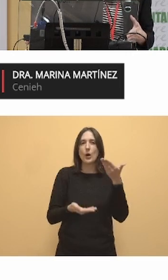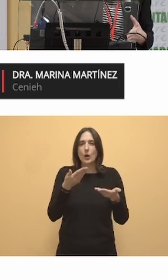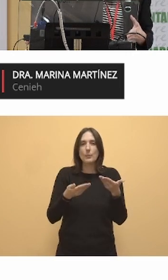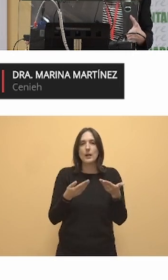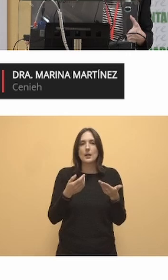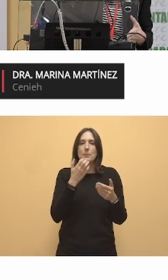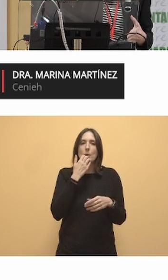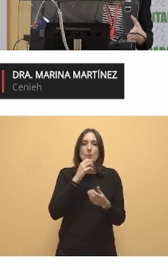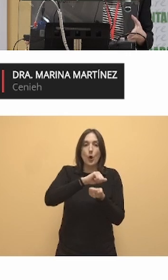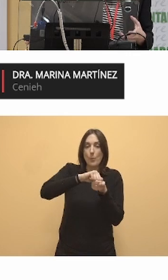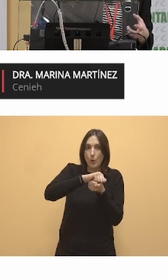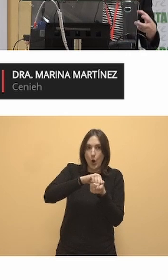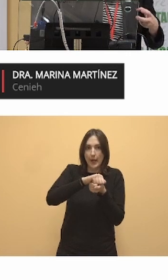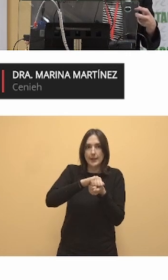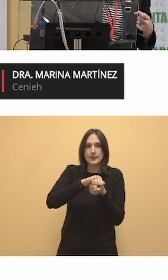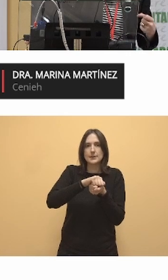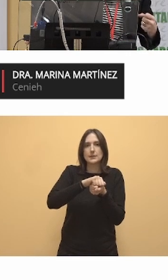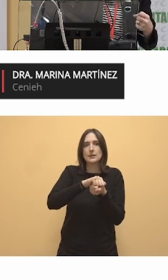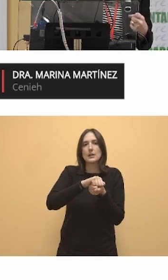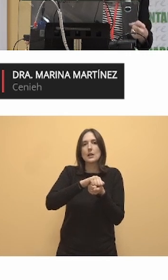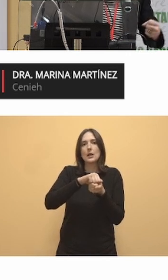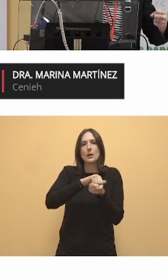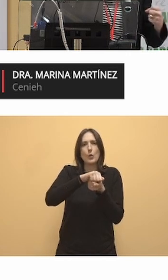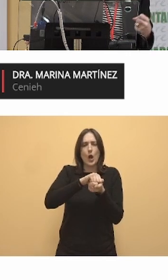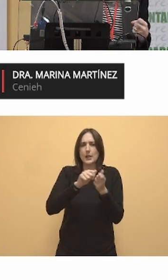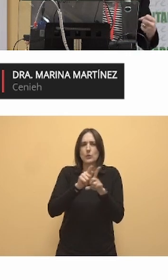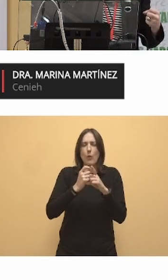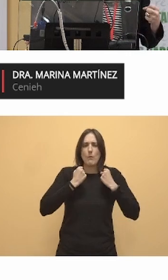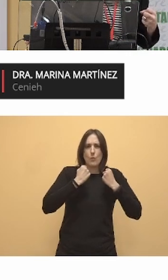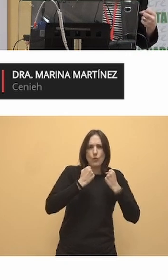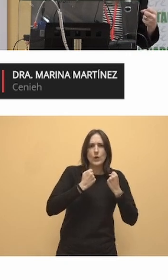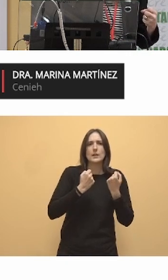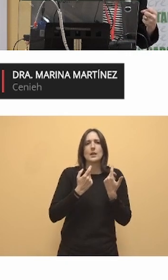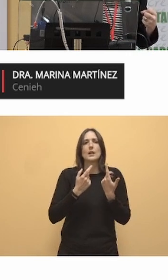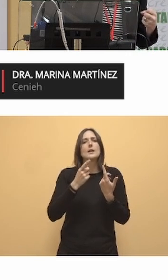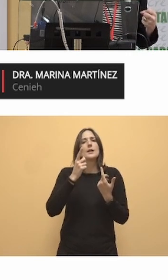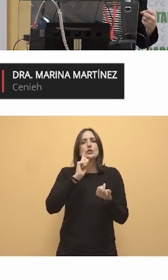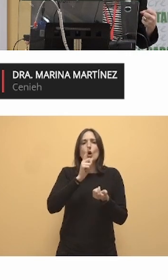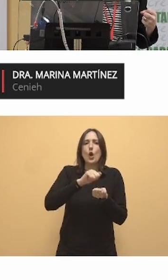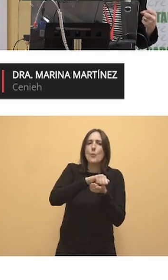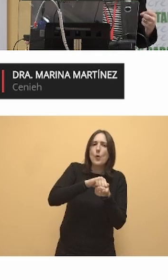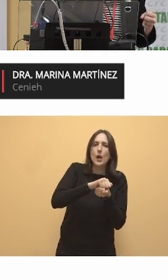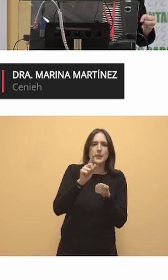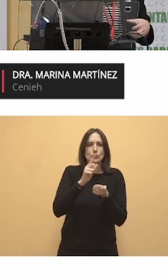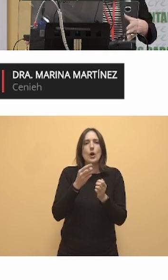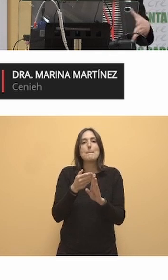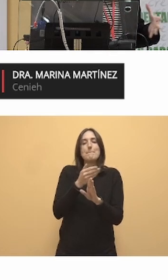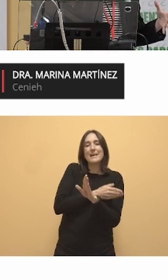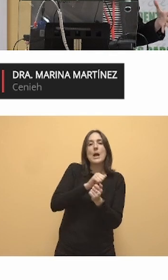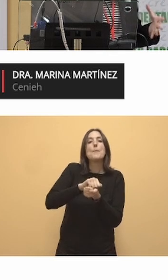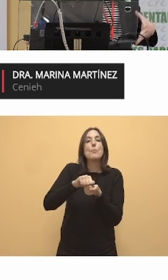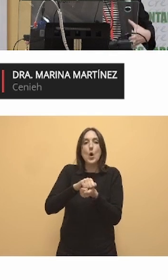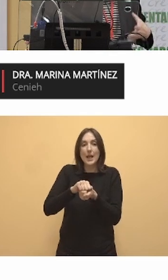son molares muy robustos, muy potentes, pero no solo los molares, esto también son premolares, donde